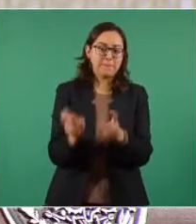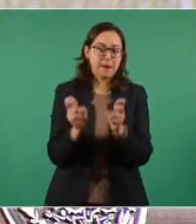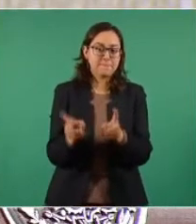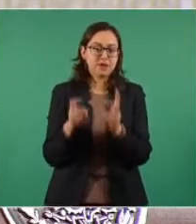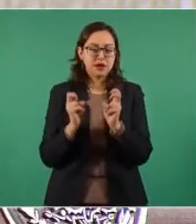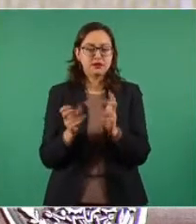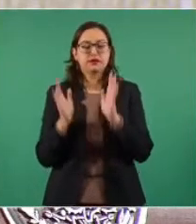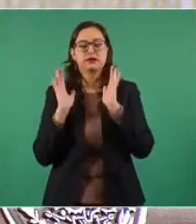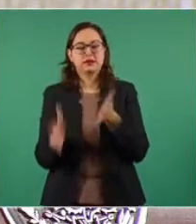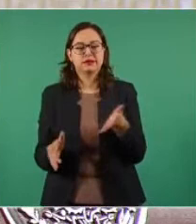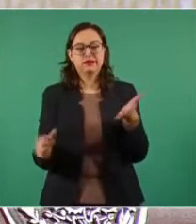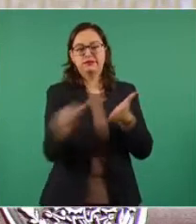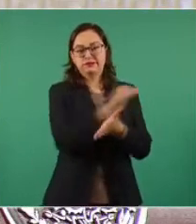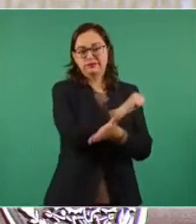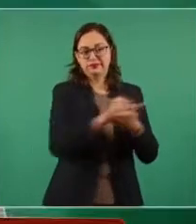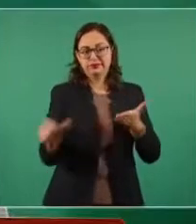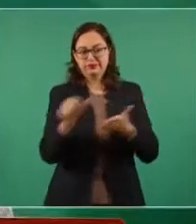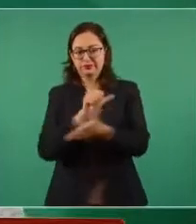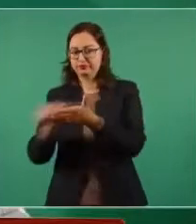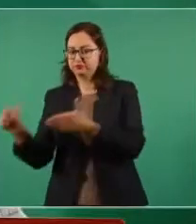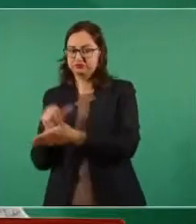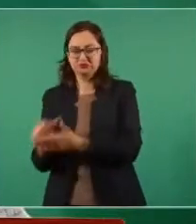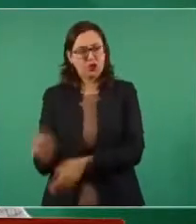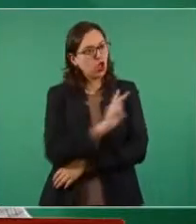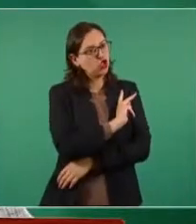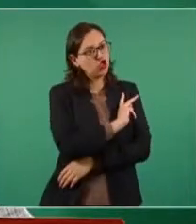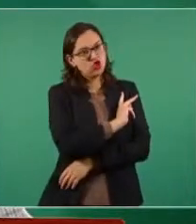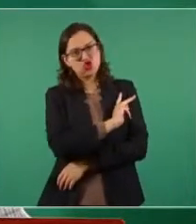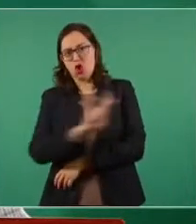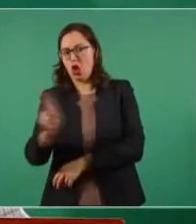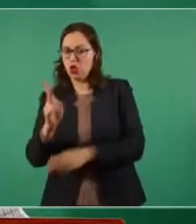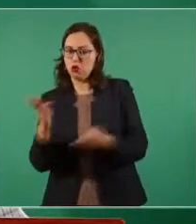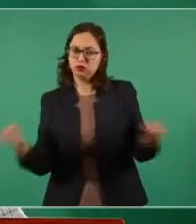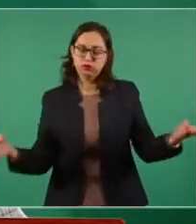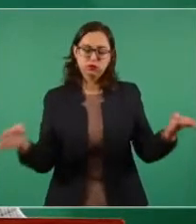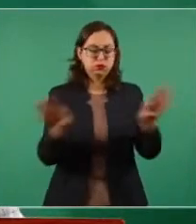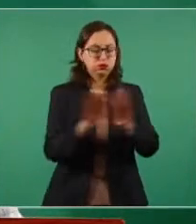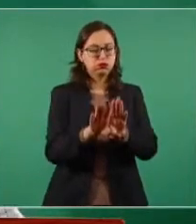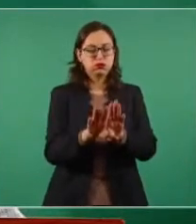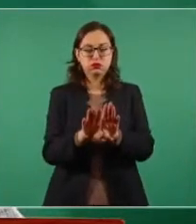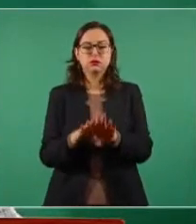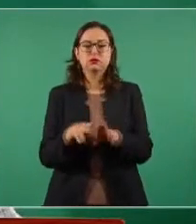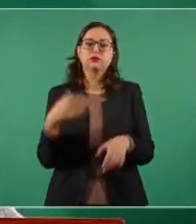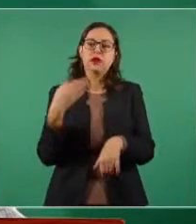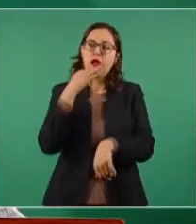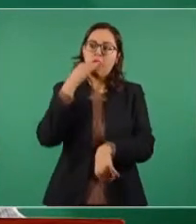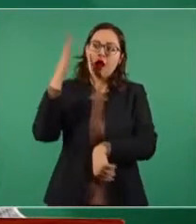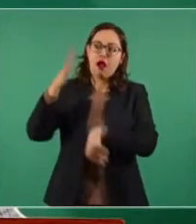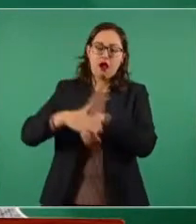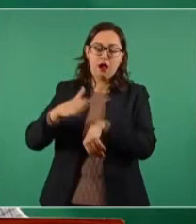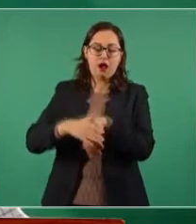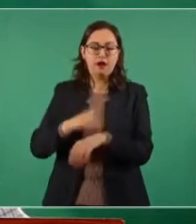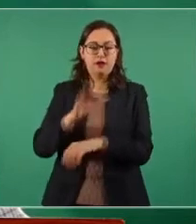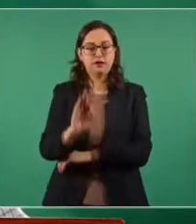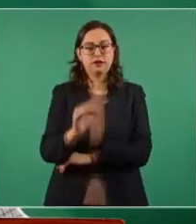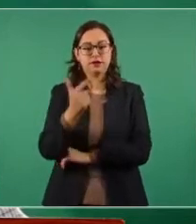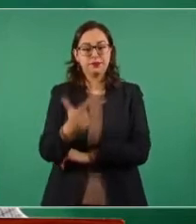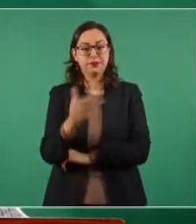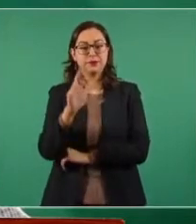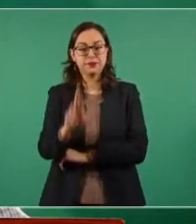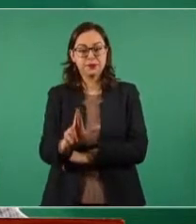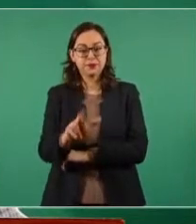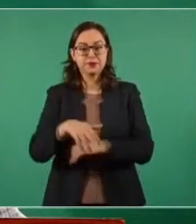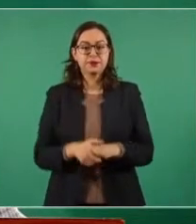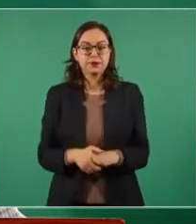fueron inmovilizadas todas las las bombas y dimos vista a la fiscalía general de la república